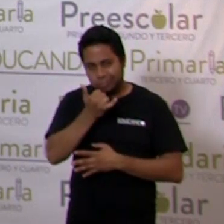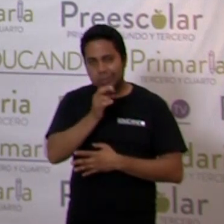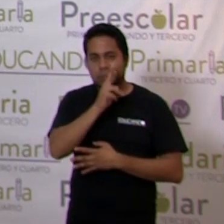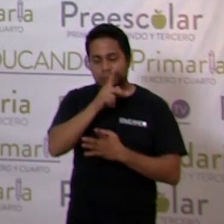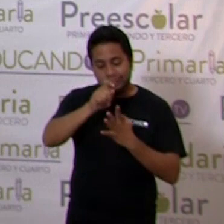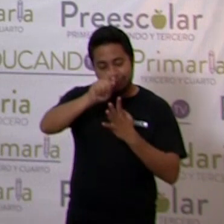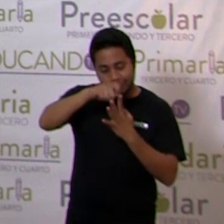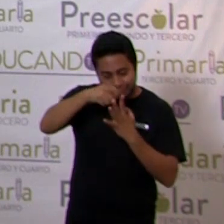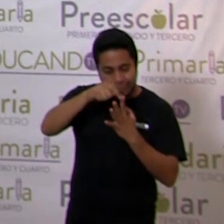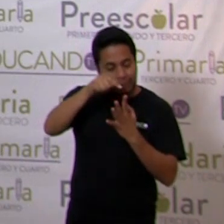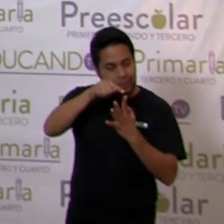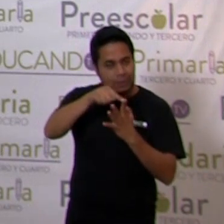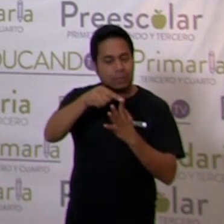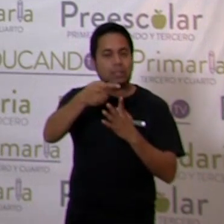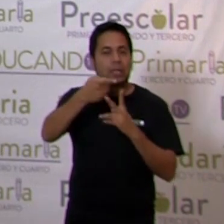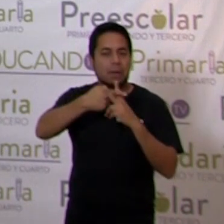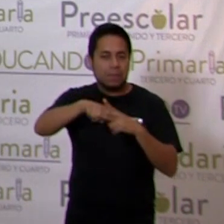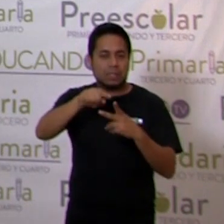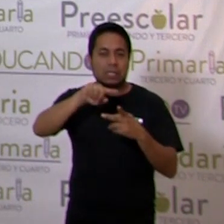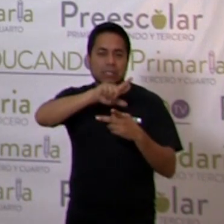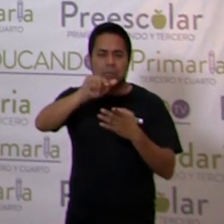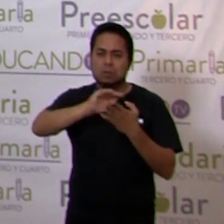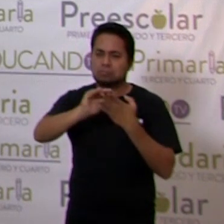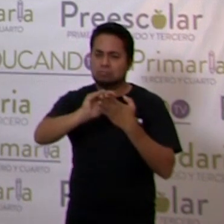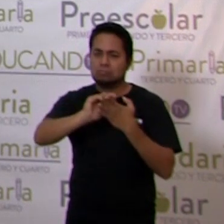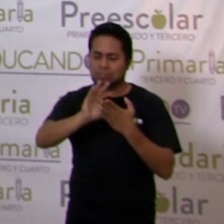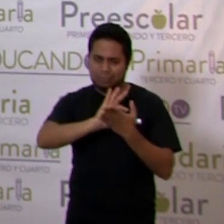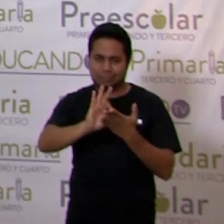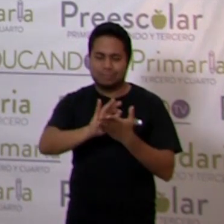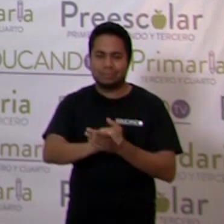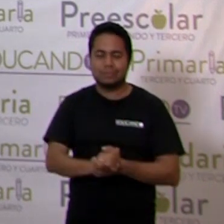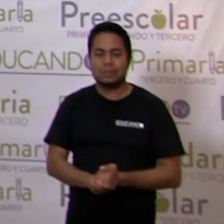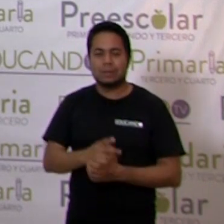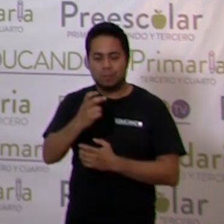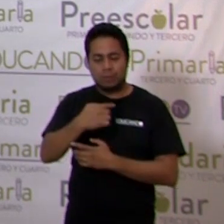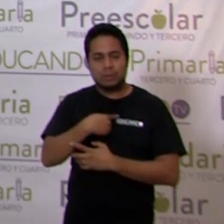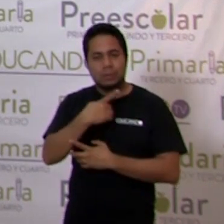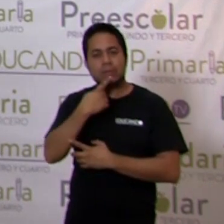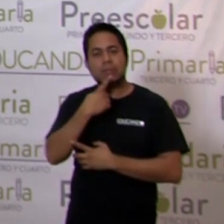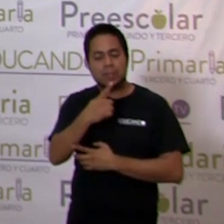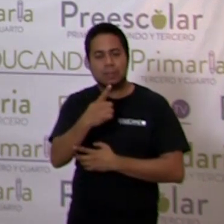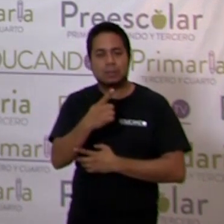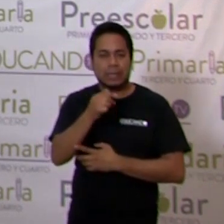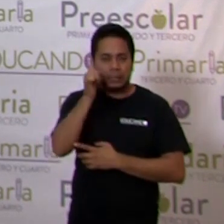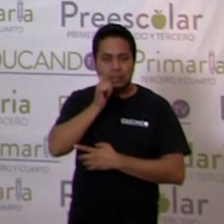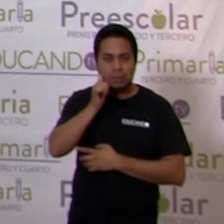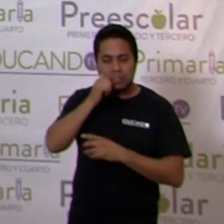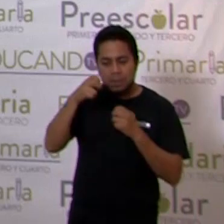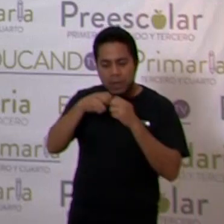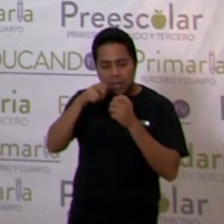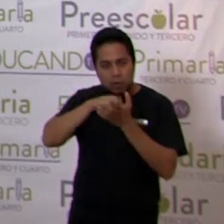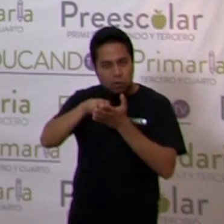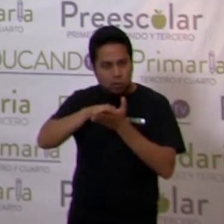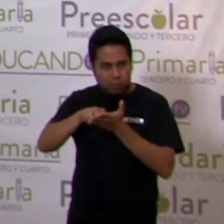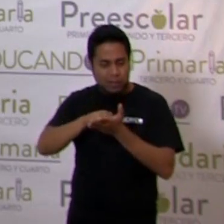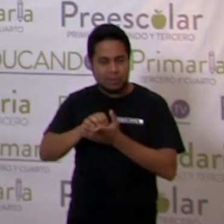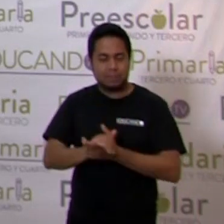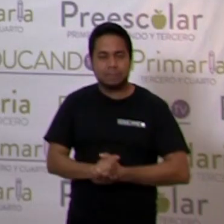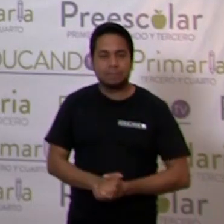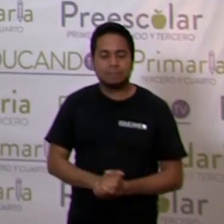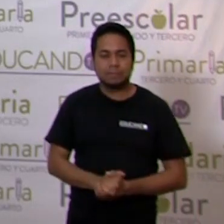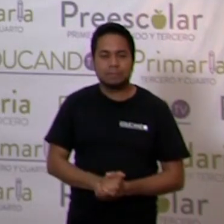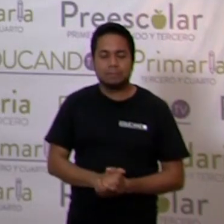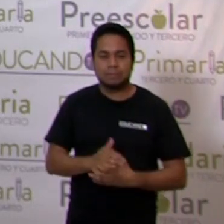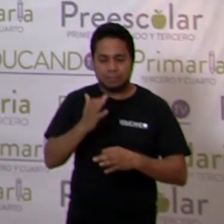marca Pon una marquita aquí ya luego la borras sale Por eso te digo que siempre uses tu goma vamos a ver que